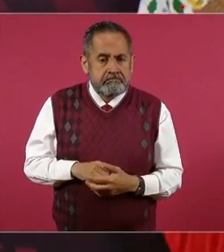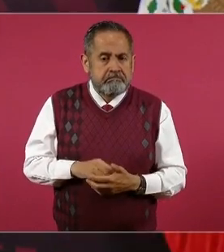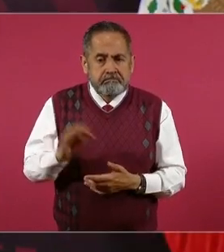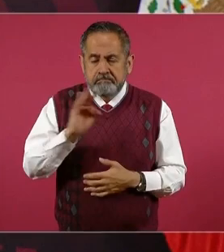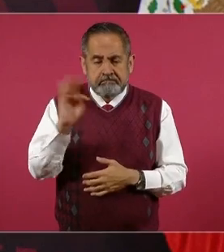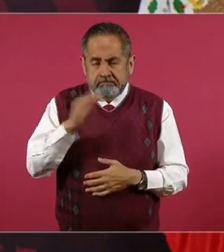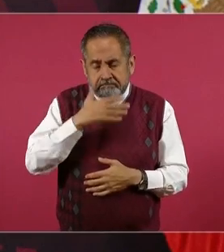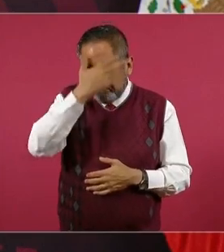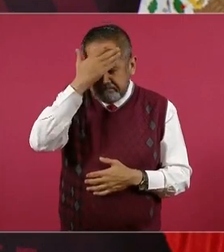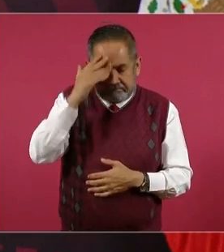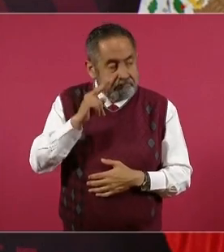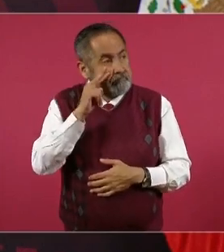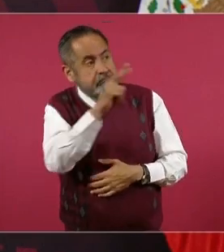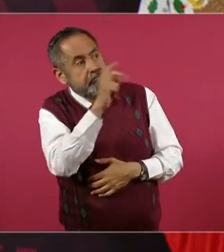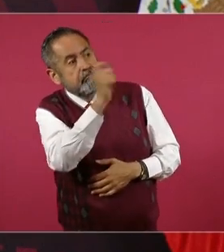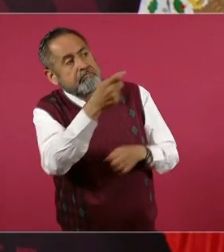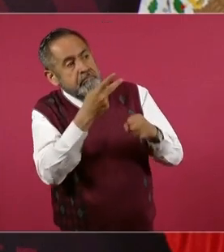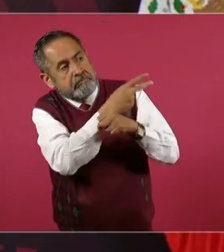no se enteran